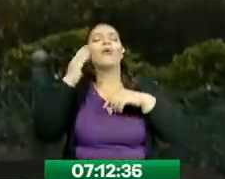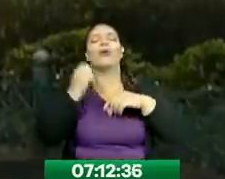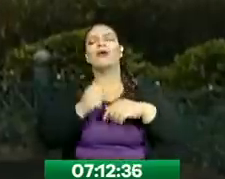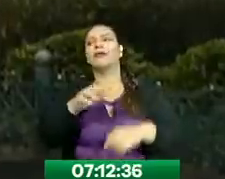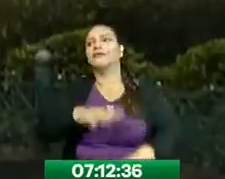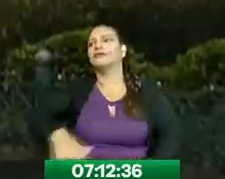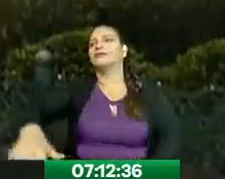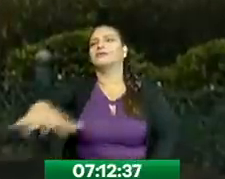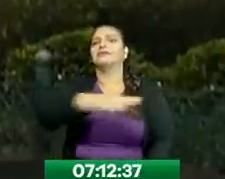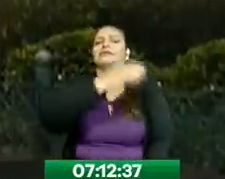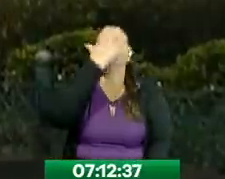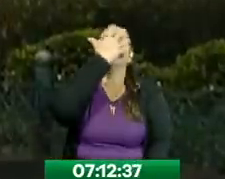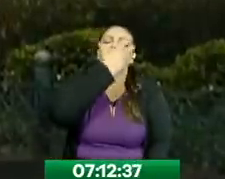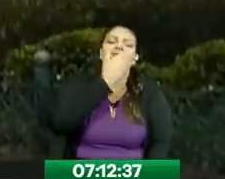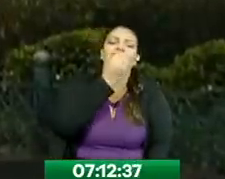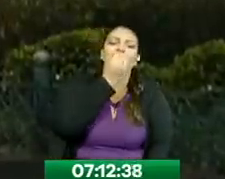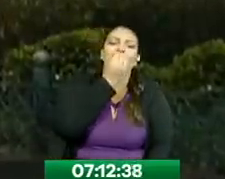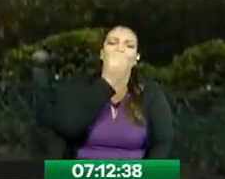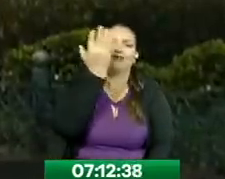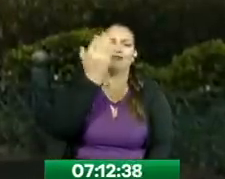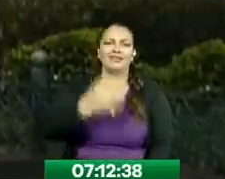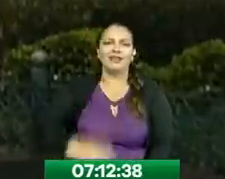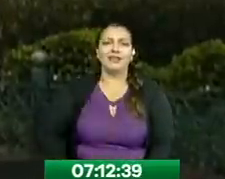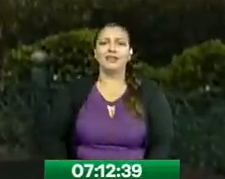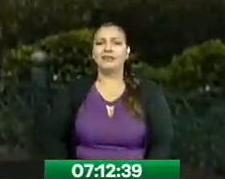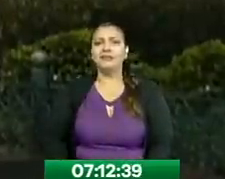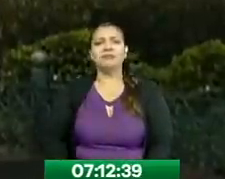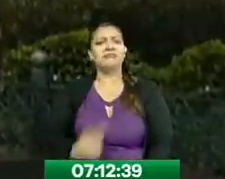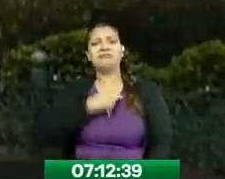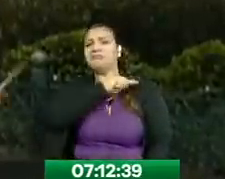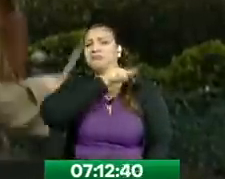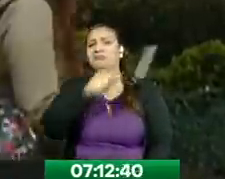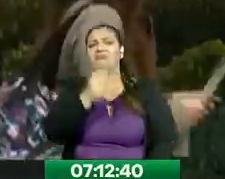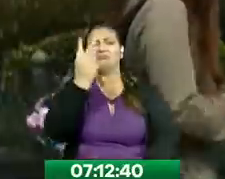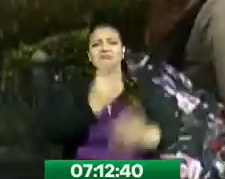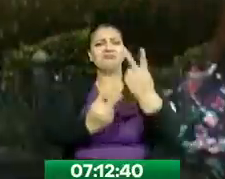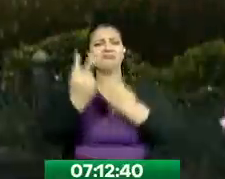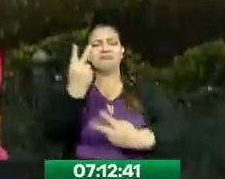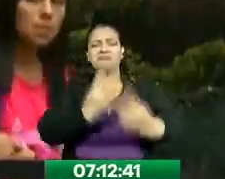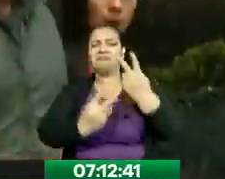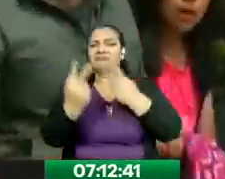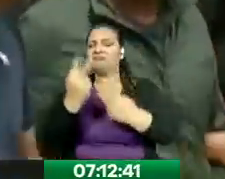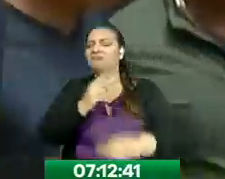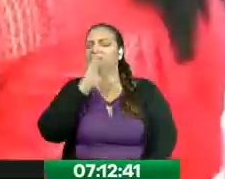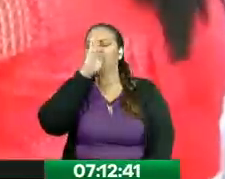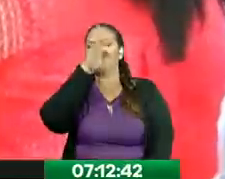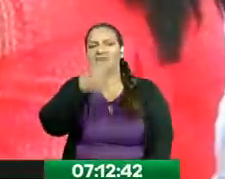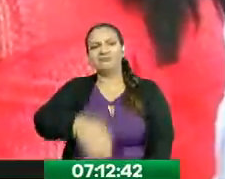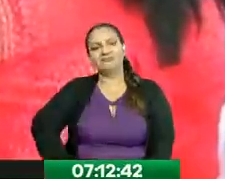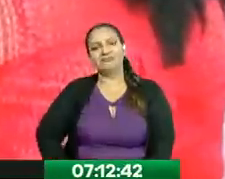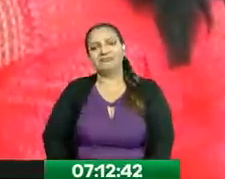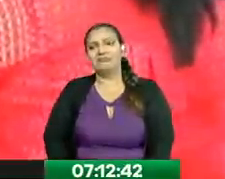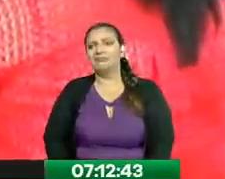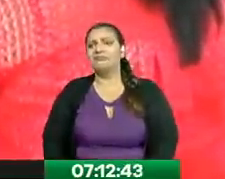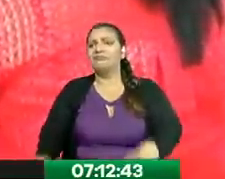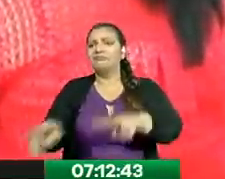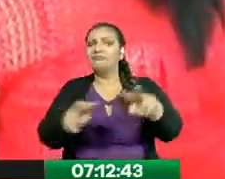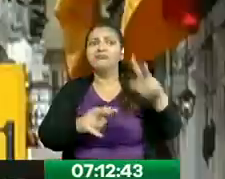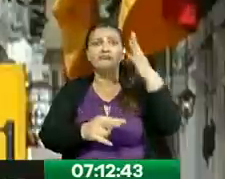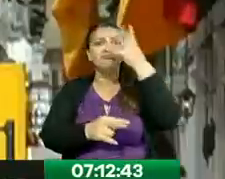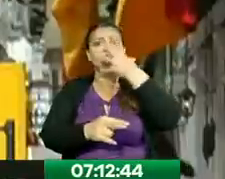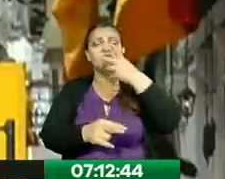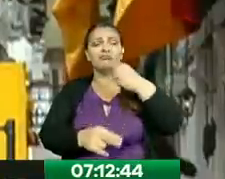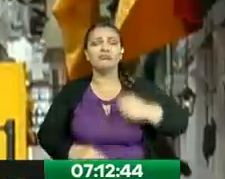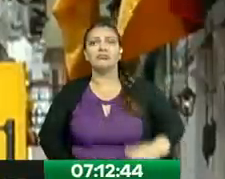que venga y siempre me parece como algo nuevo al gobierno nuevamente así es es maravilloso sujeto histórico estoy peleado